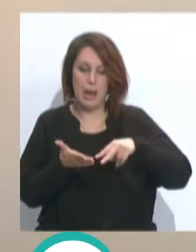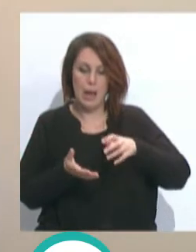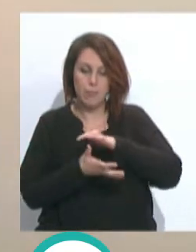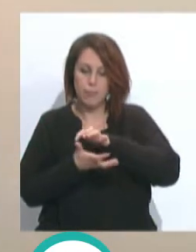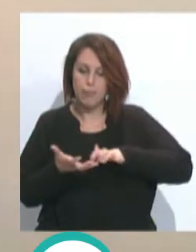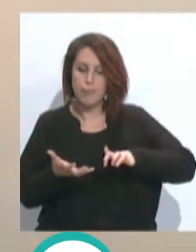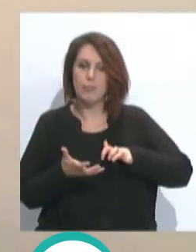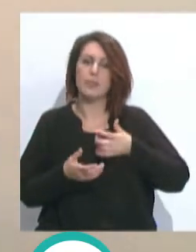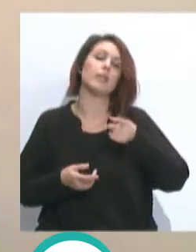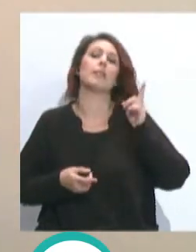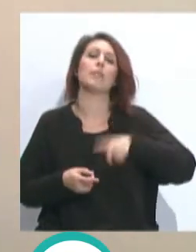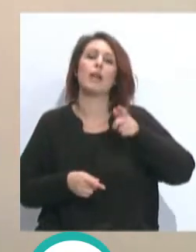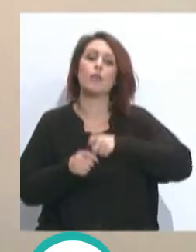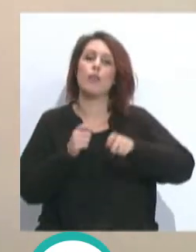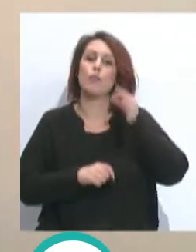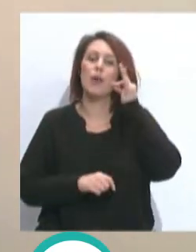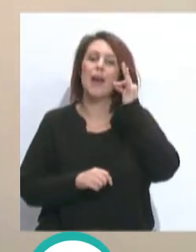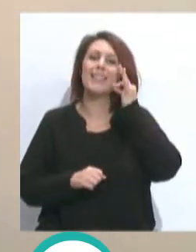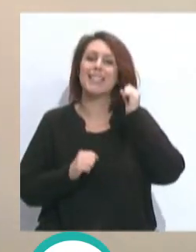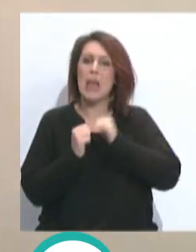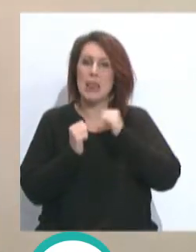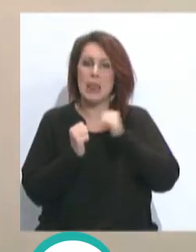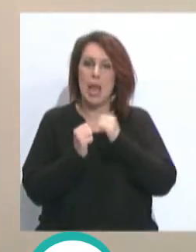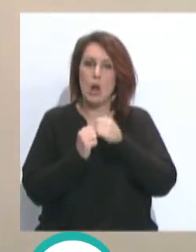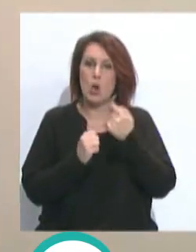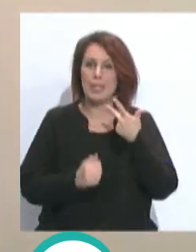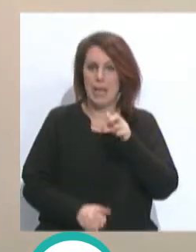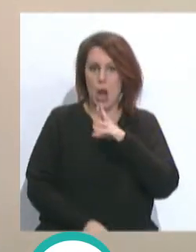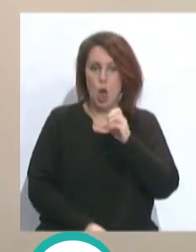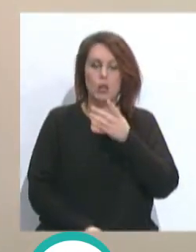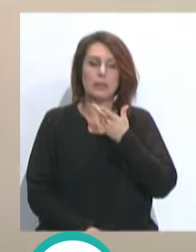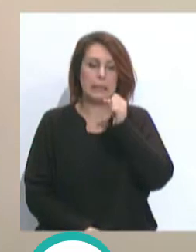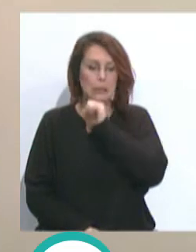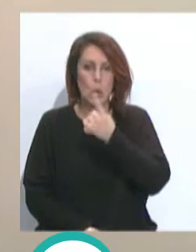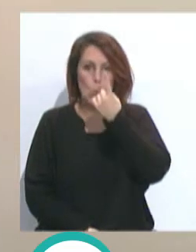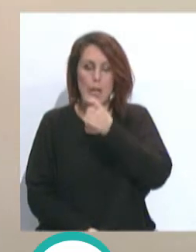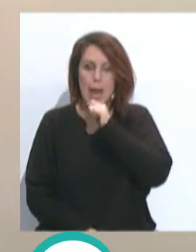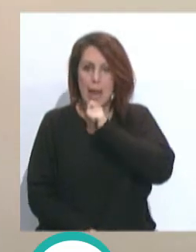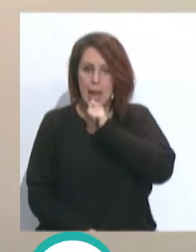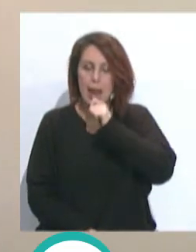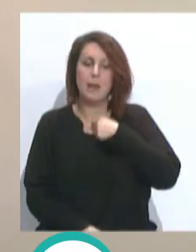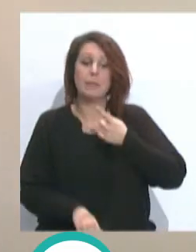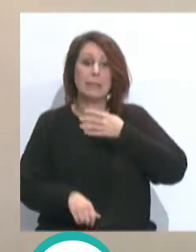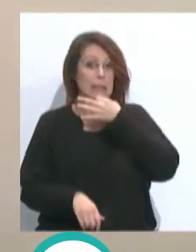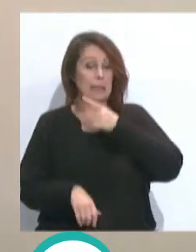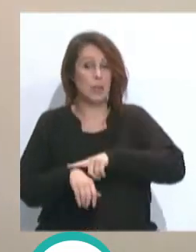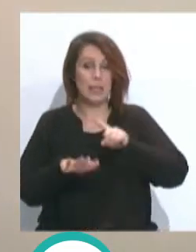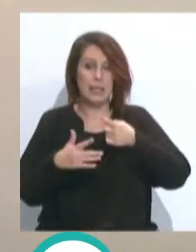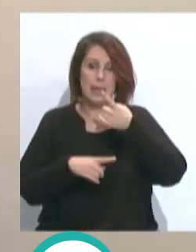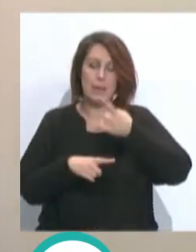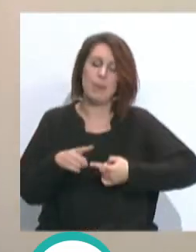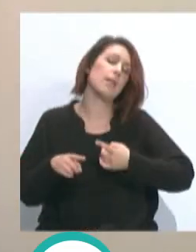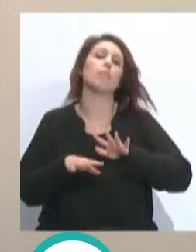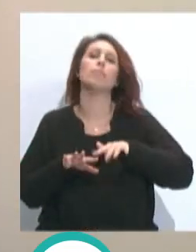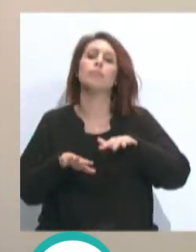y Charo Eliso, de la Asociación Mujeres de Acero, interpretará una canción. Por la tarde a las 6:30 se celebrará la manifestación, que